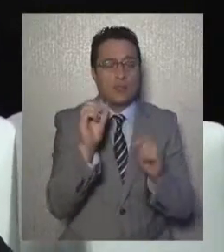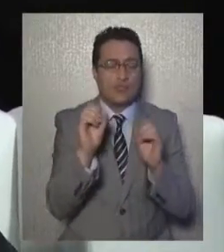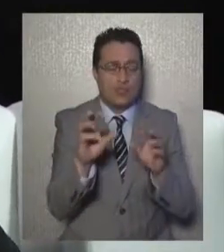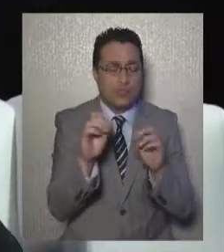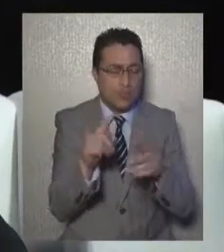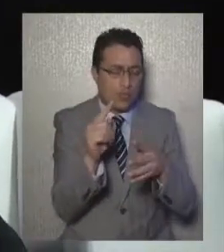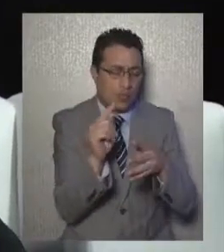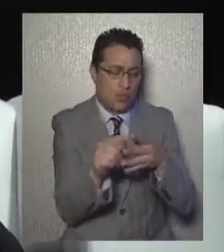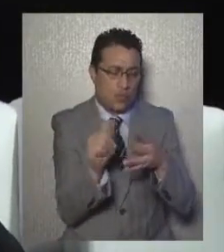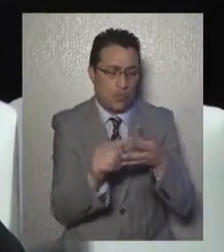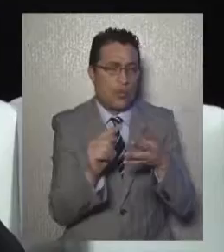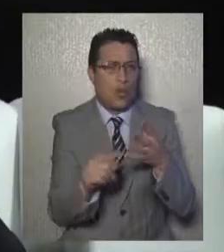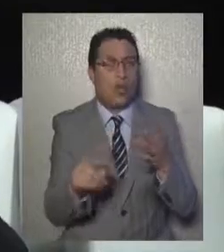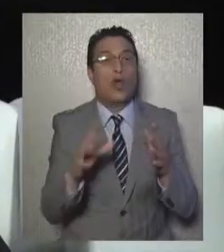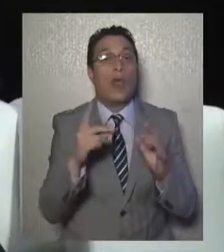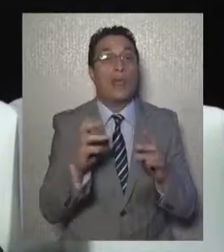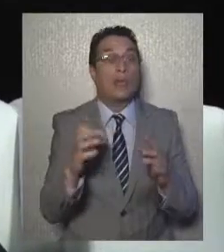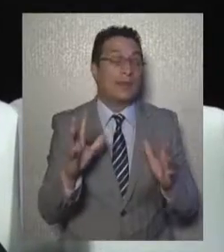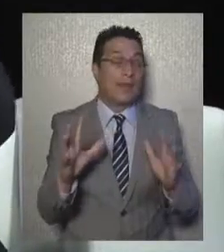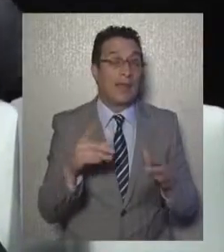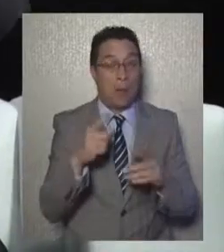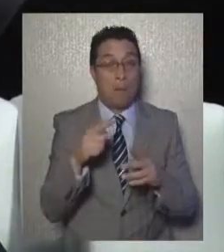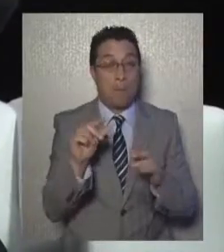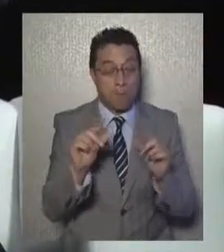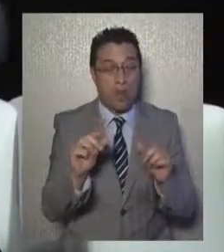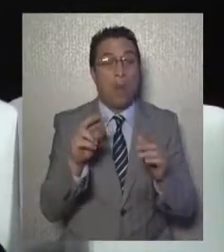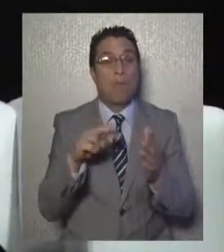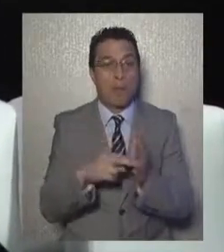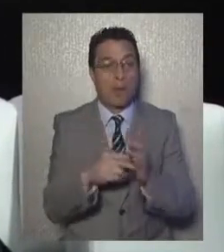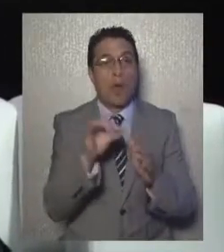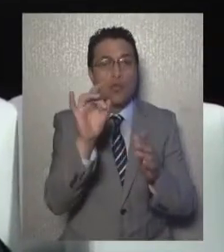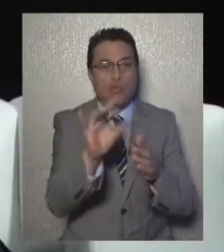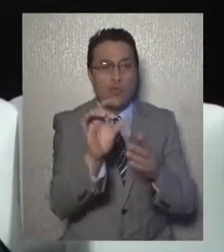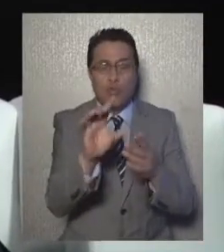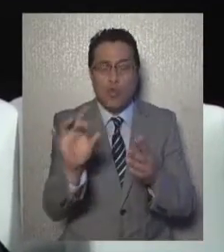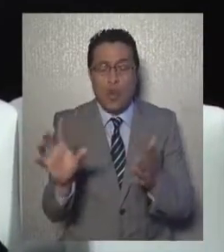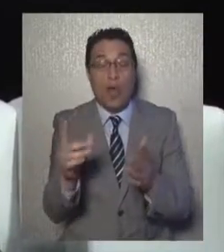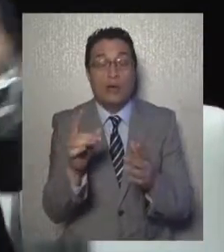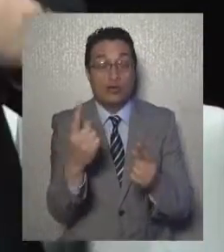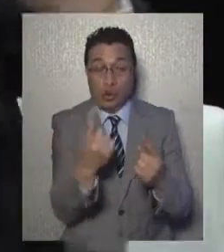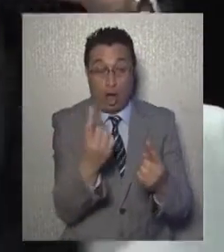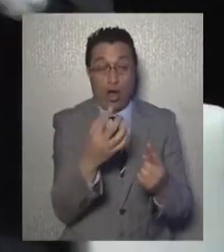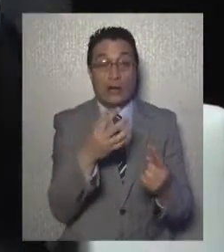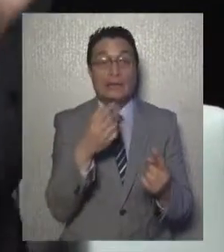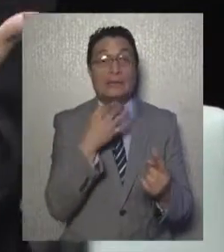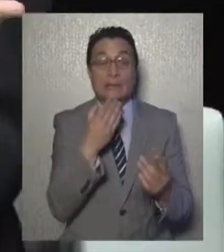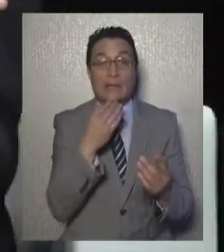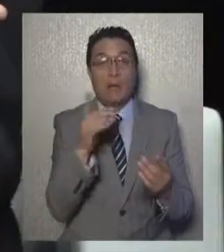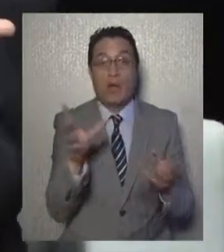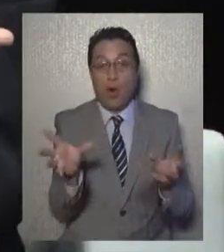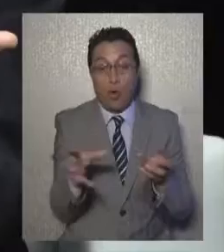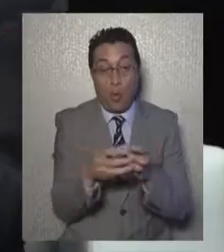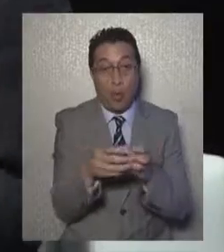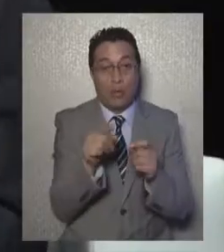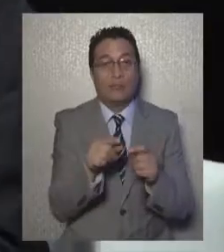y cientos de pequeños problemas, cada uno de ellos individualmente insignificante, pero que en conjunto nos separan de